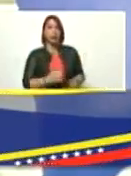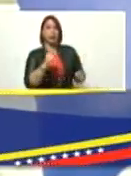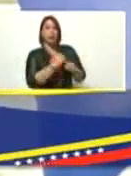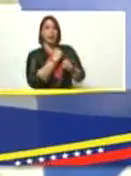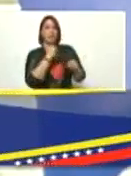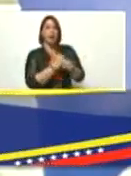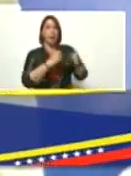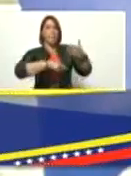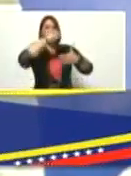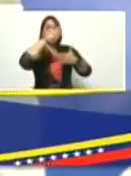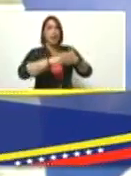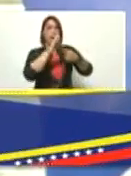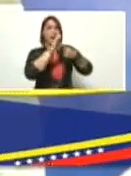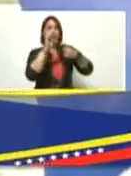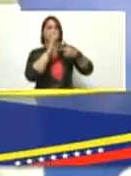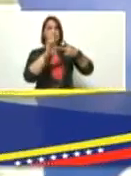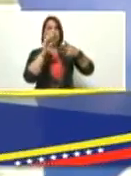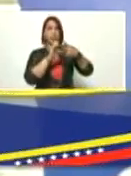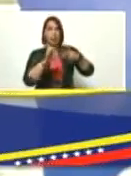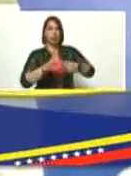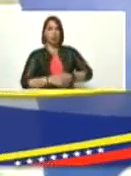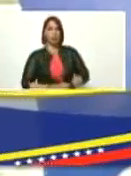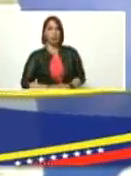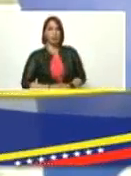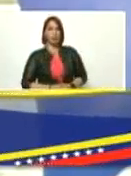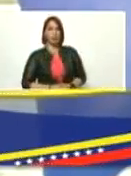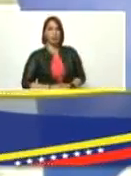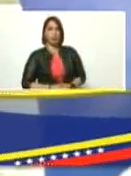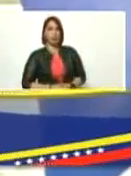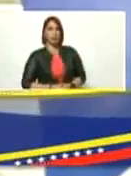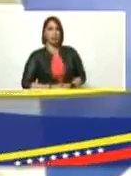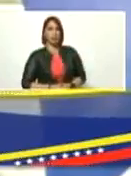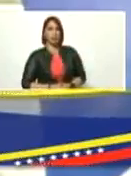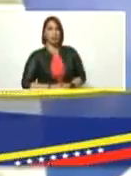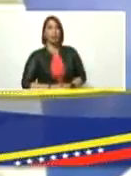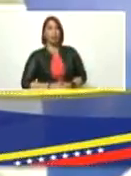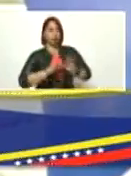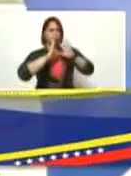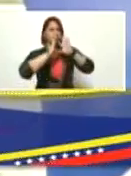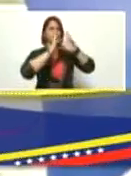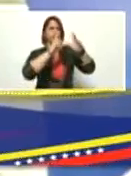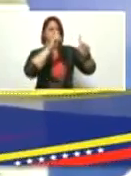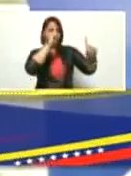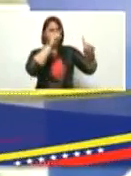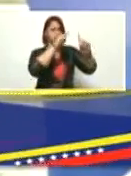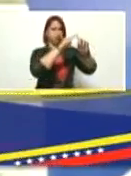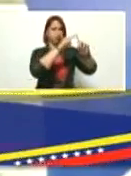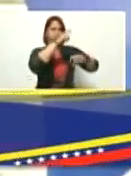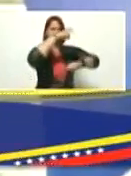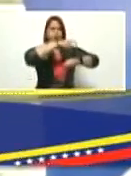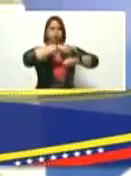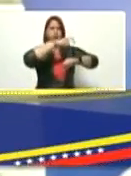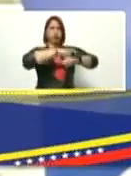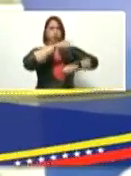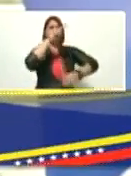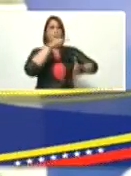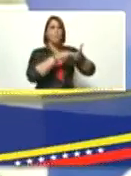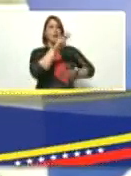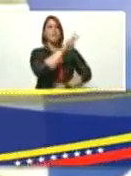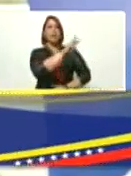del plan estratégico que se estaría planteando en el marco del tiempo